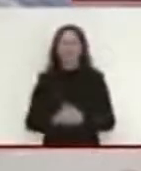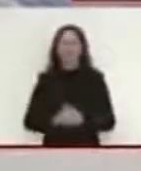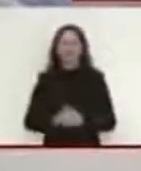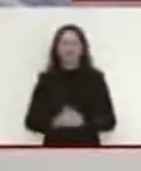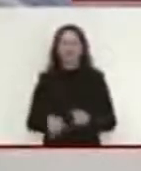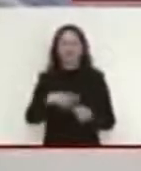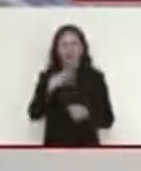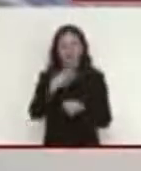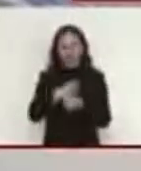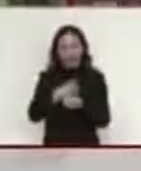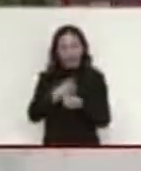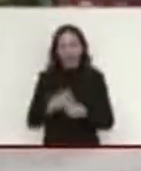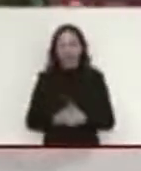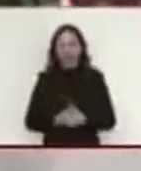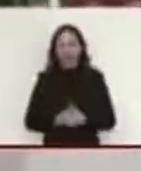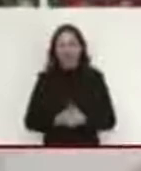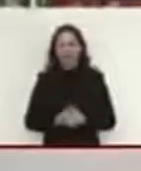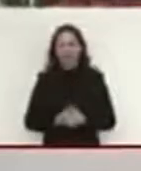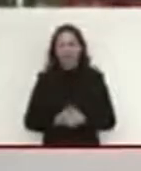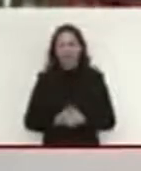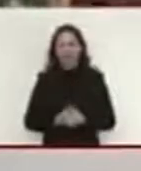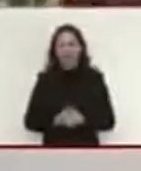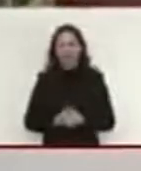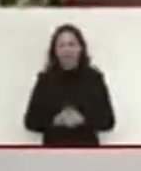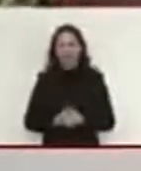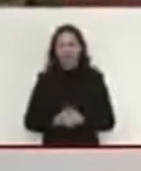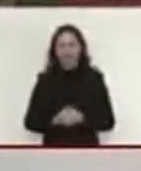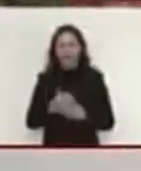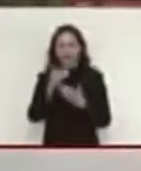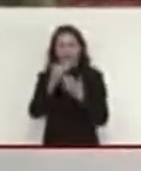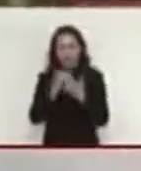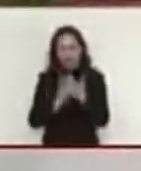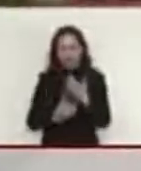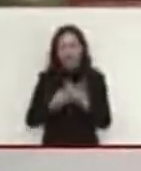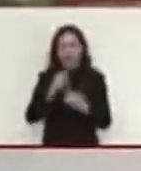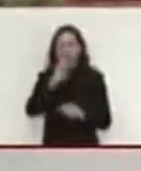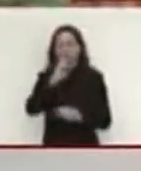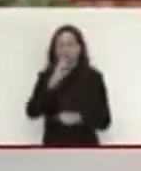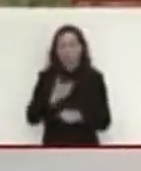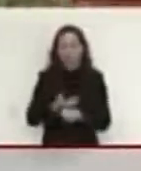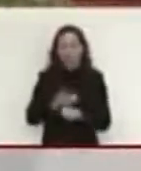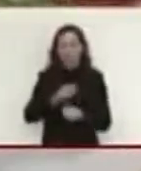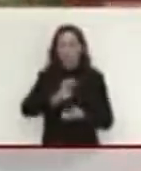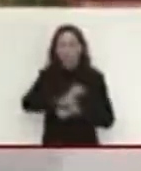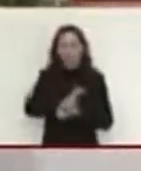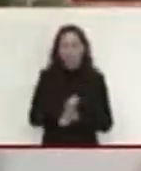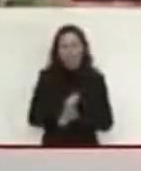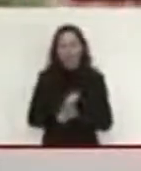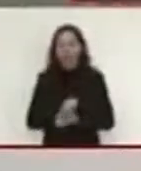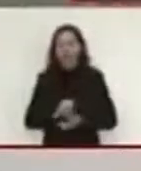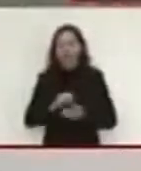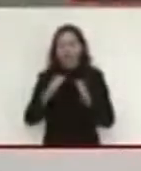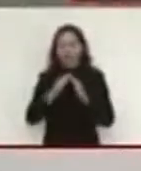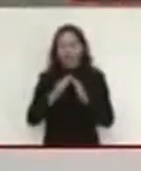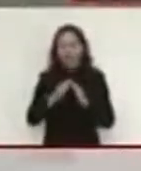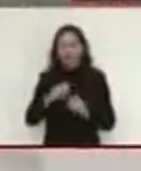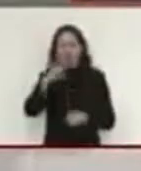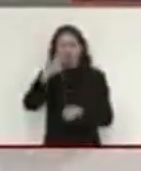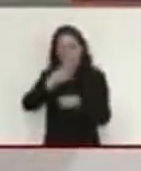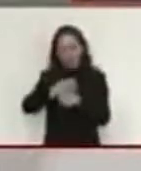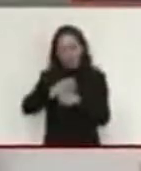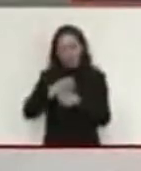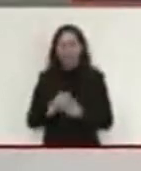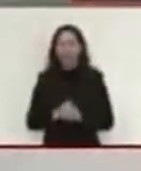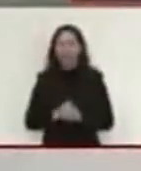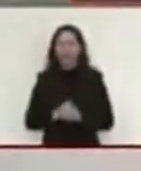los romanos fueron los grandes inventores, ¿no? Sí, de los usos múltiples. Sí, los romanos tenían sus casas, pero afuera eran comercios, ¿no? Así y es. Se nos olvidó, pero que